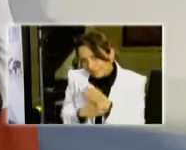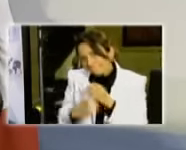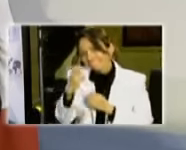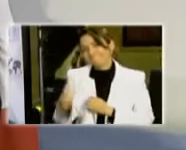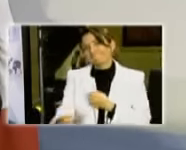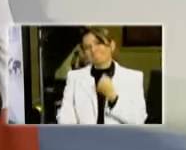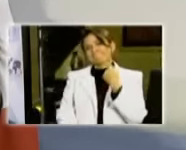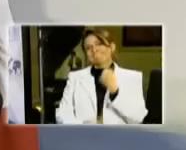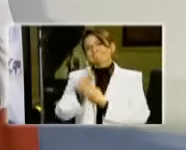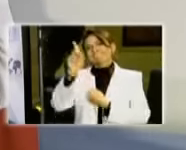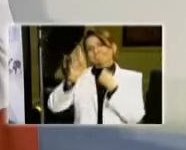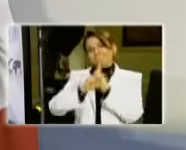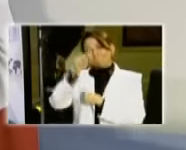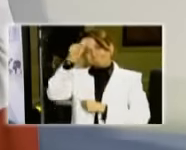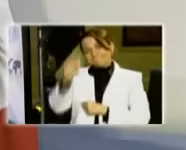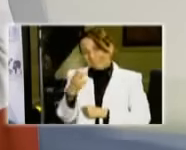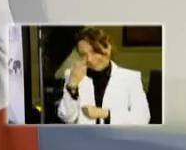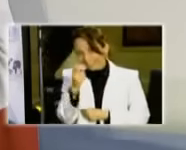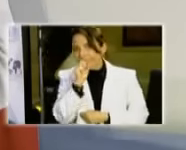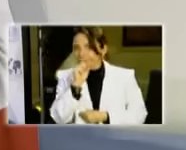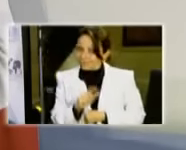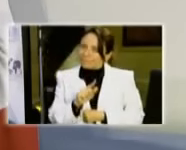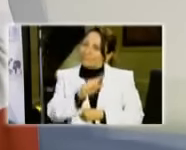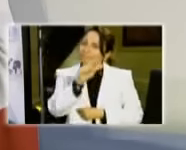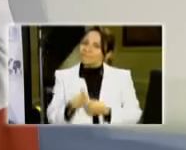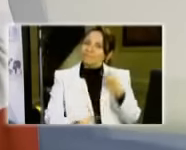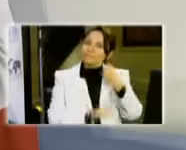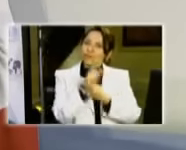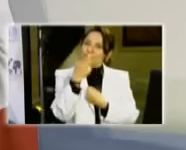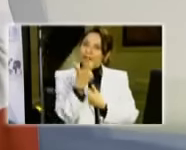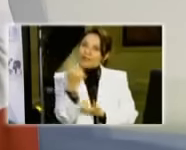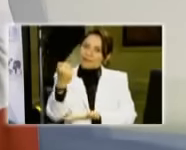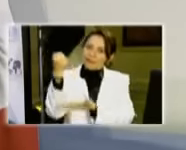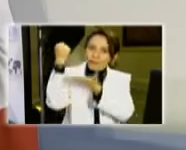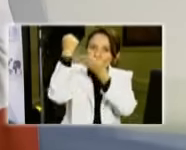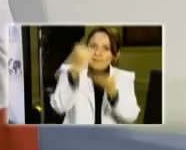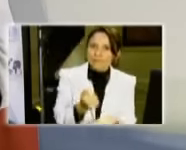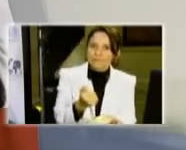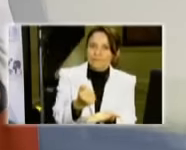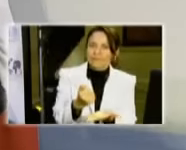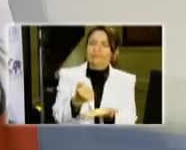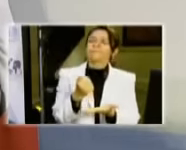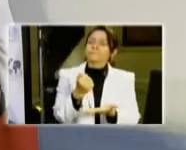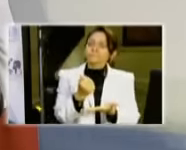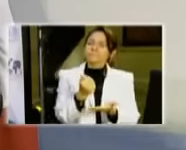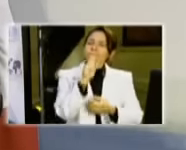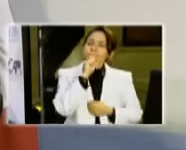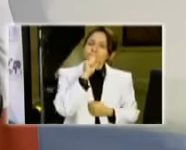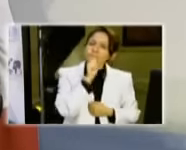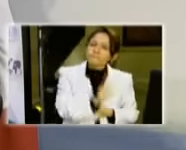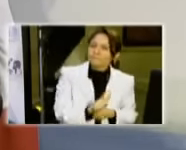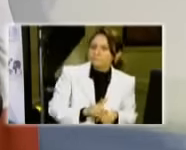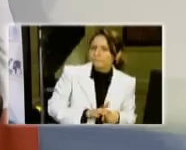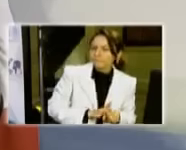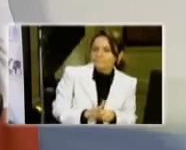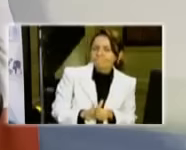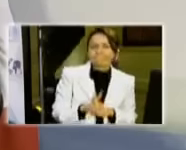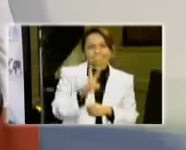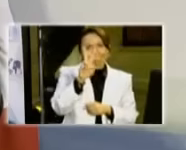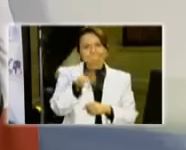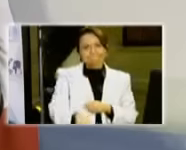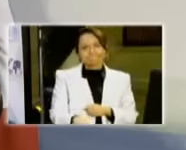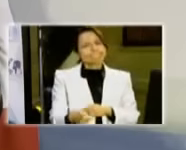económica, los temas geopolíticos y los conflictos ocuparon el centro del escenario a pesar de la preocupación aún